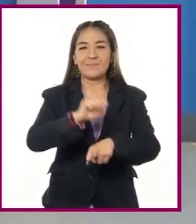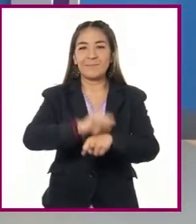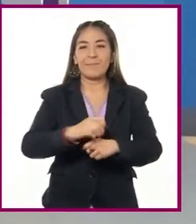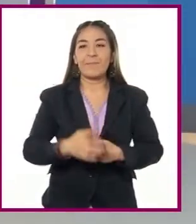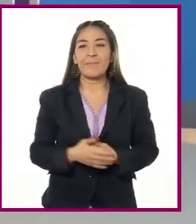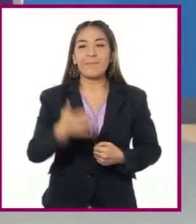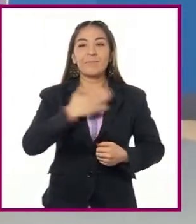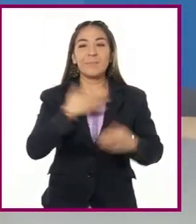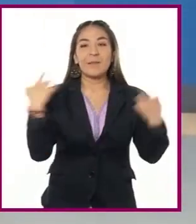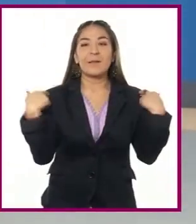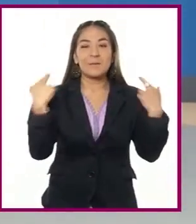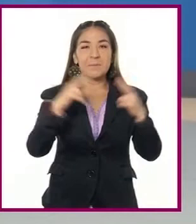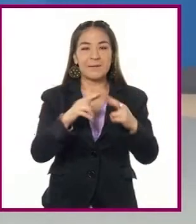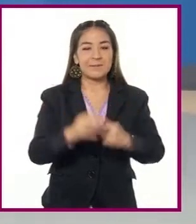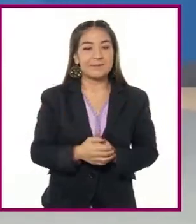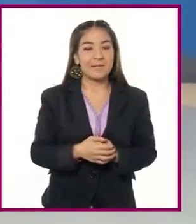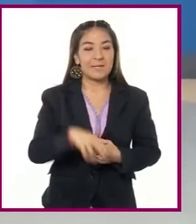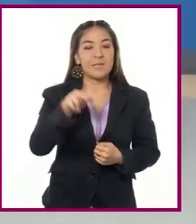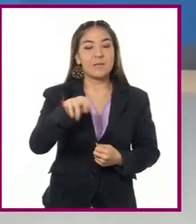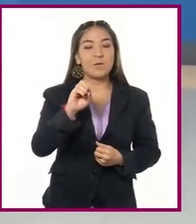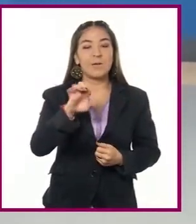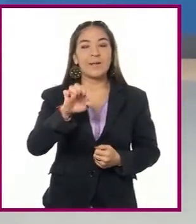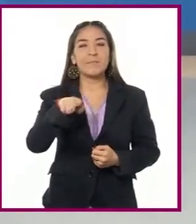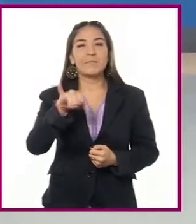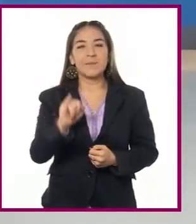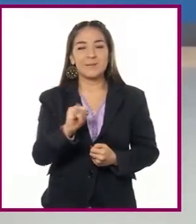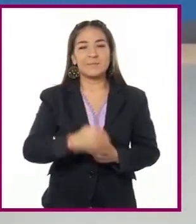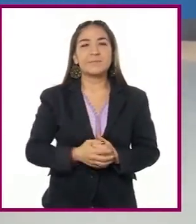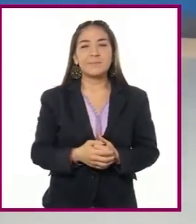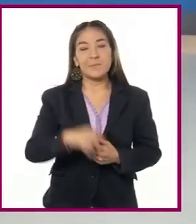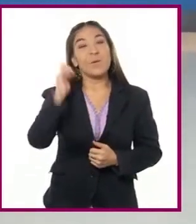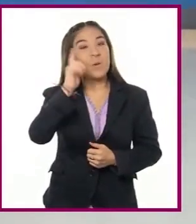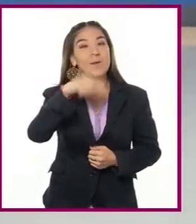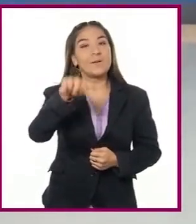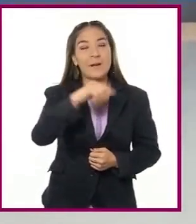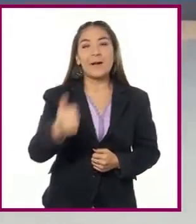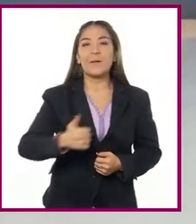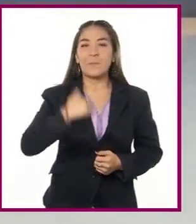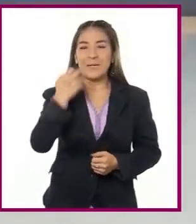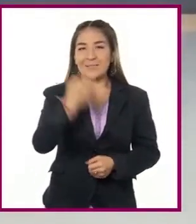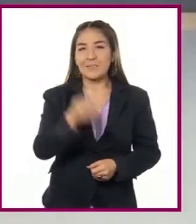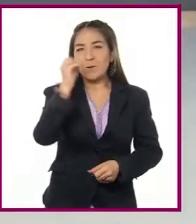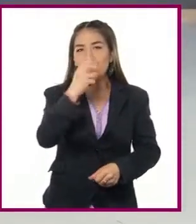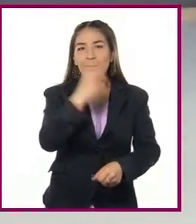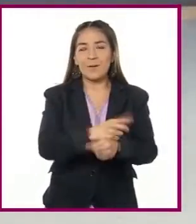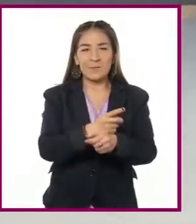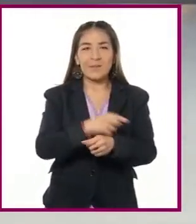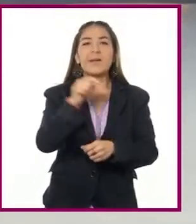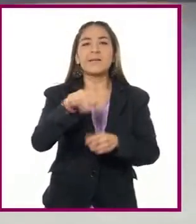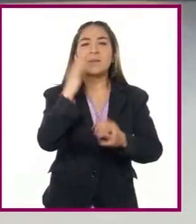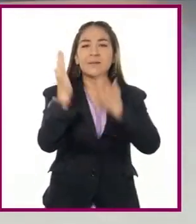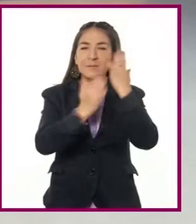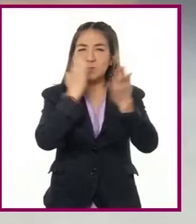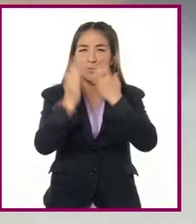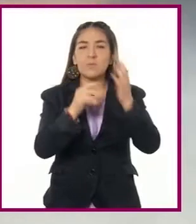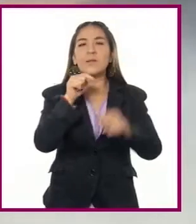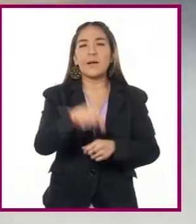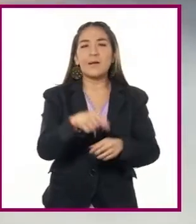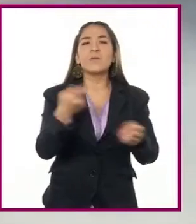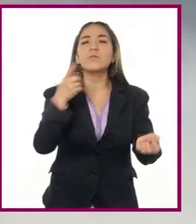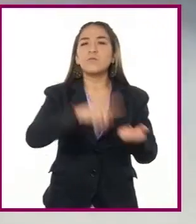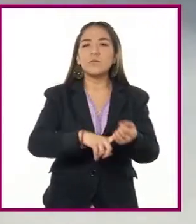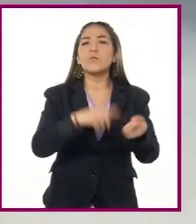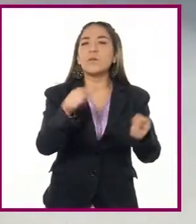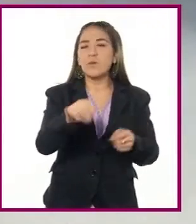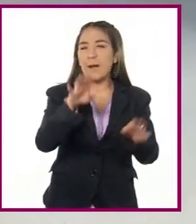la maestra Noemí Juárez y espero que en estos días estén aprovechando la oportunidad de estudiar en esta modalidad a través